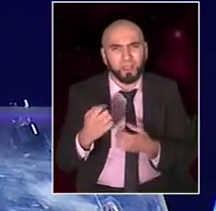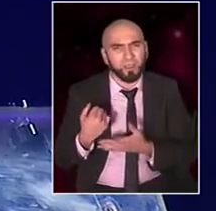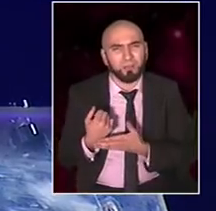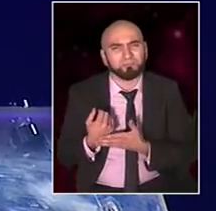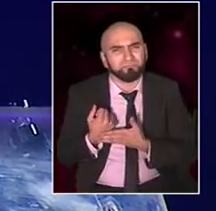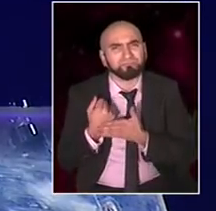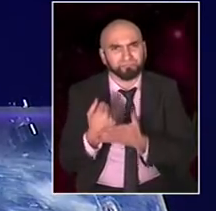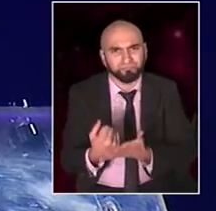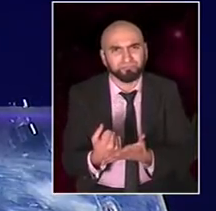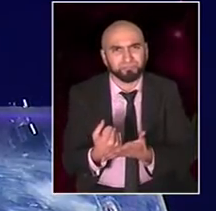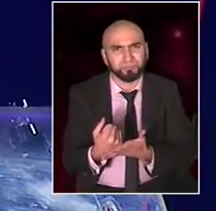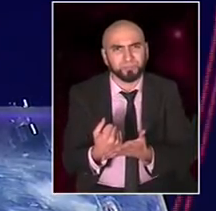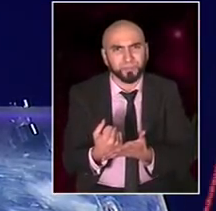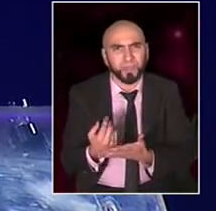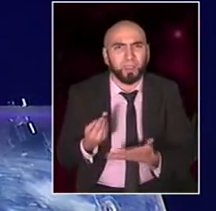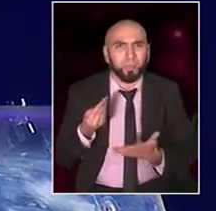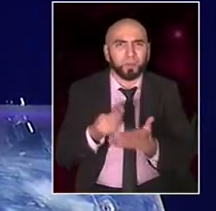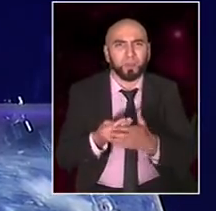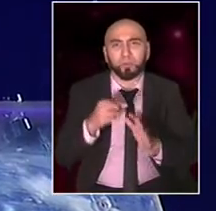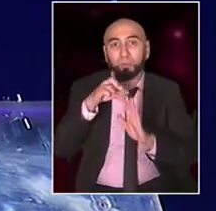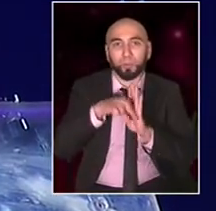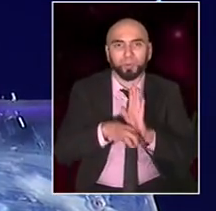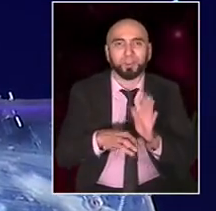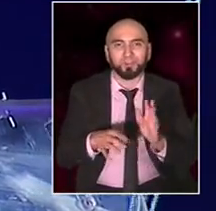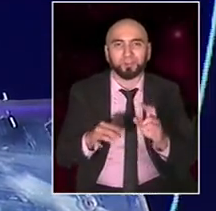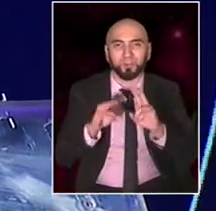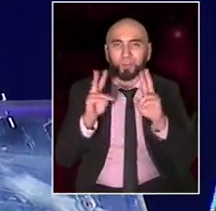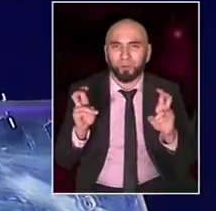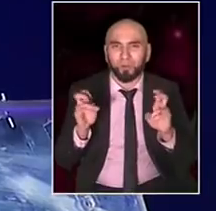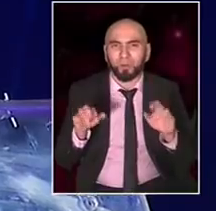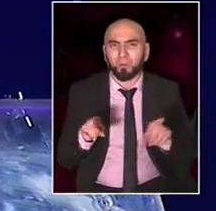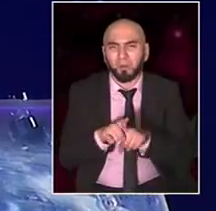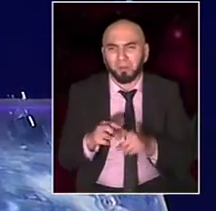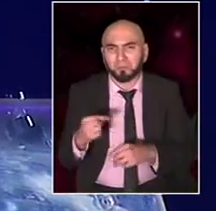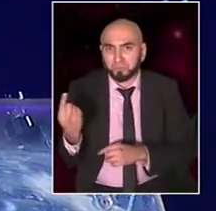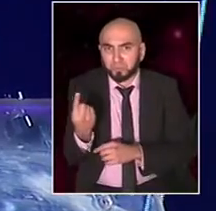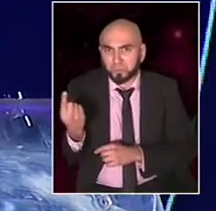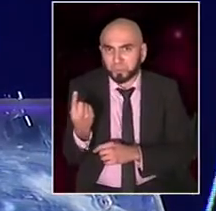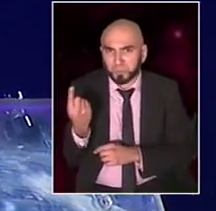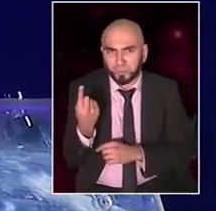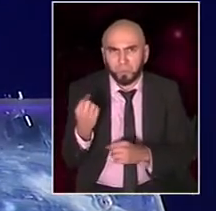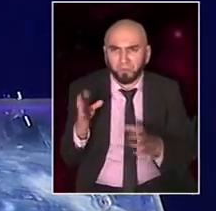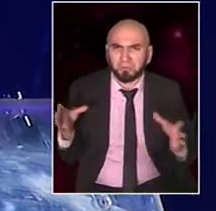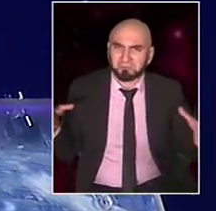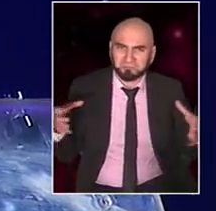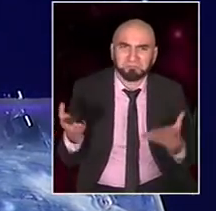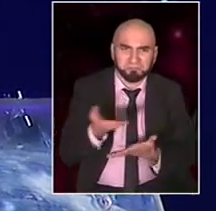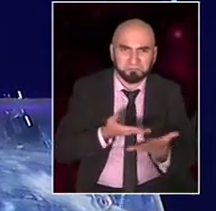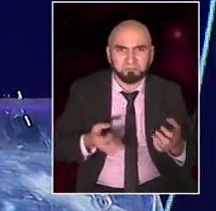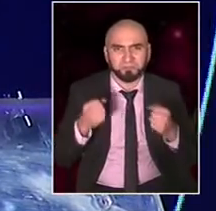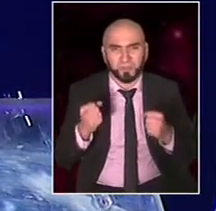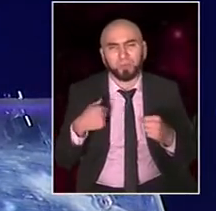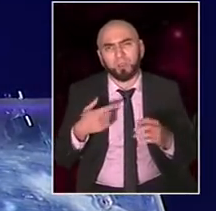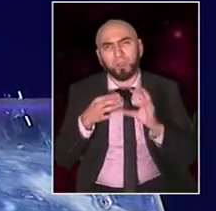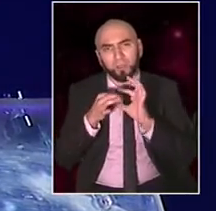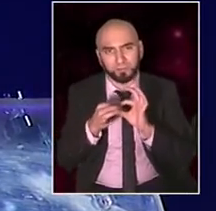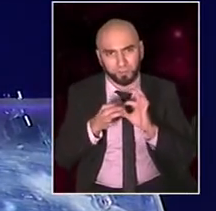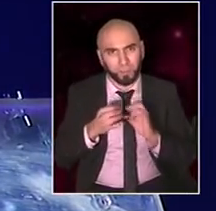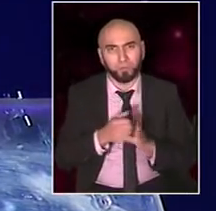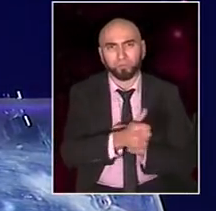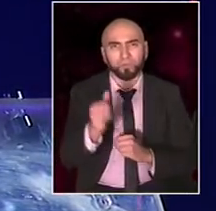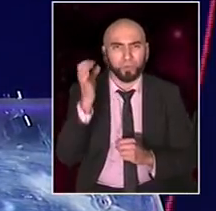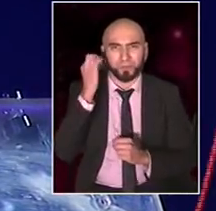es querer colaborar a un proyecto mayor, que es romper los individualismos. Así que primero agradecerles a todas y a todos, porque para